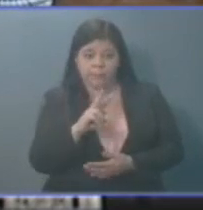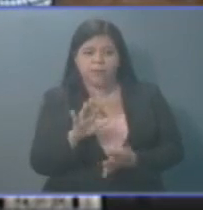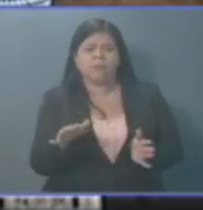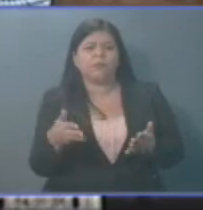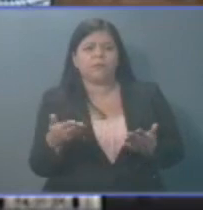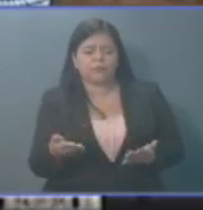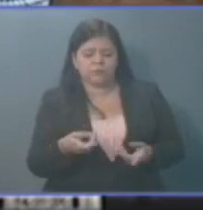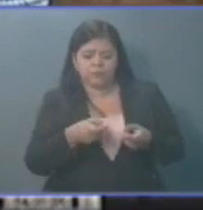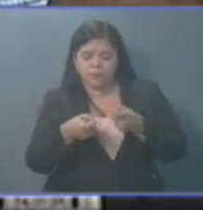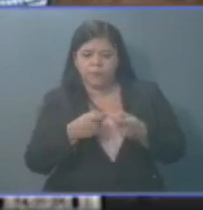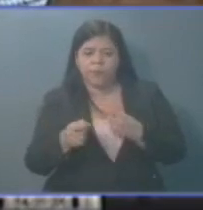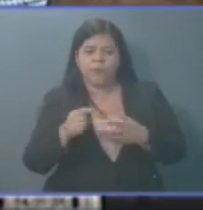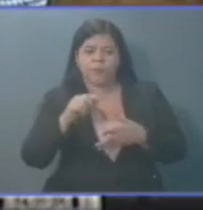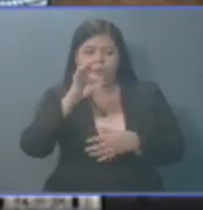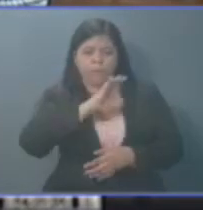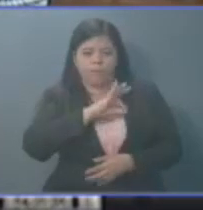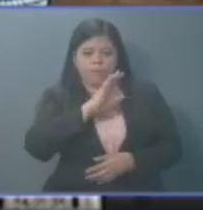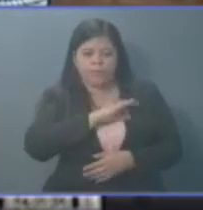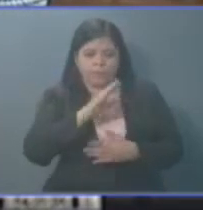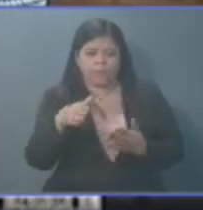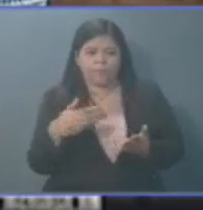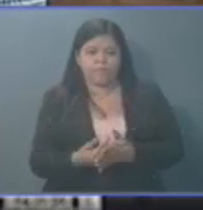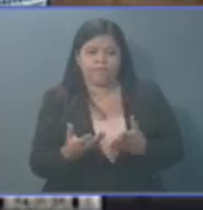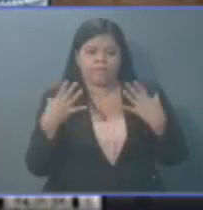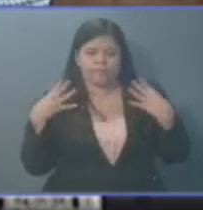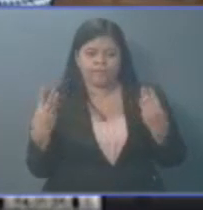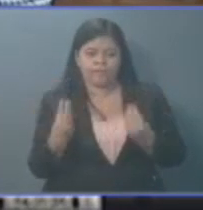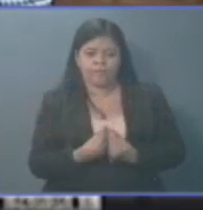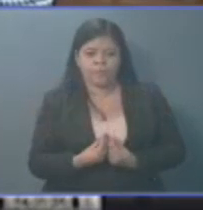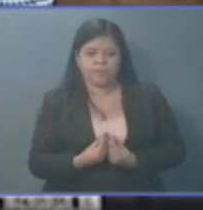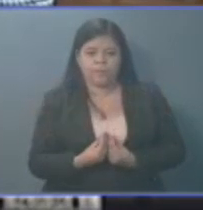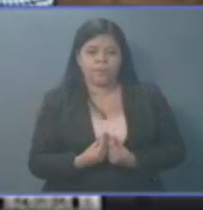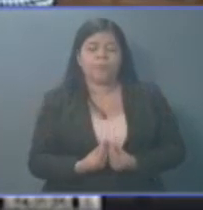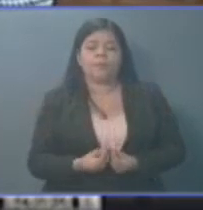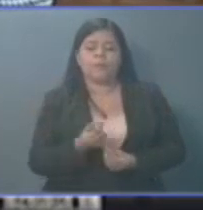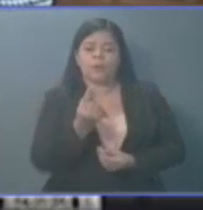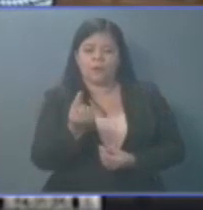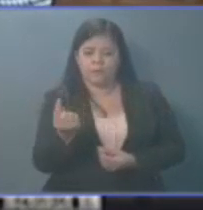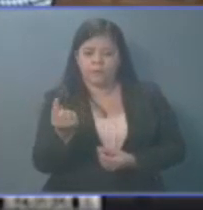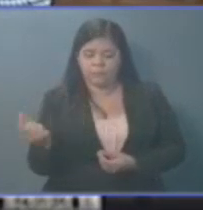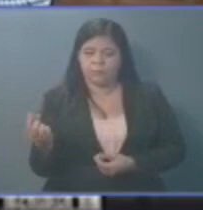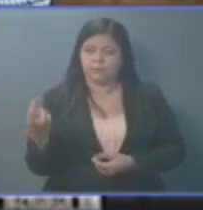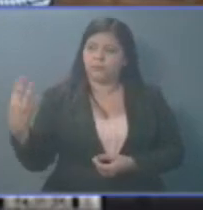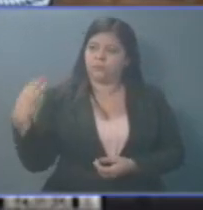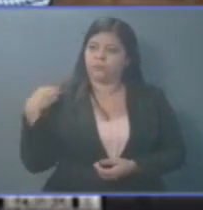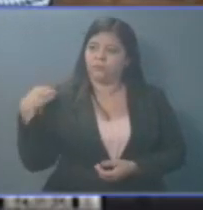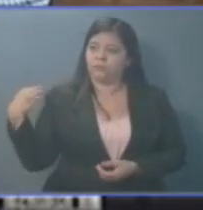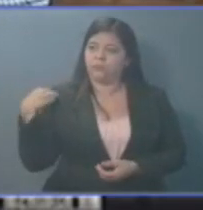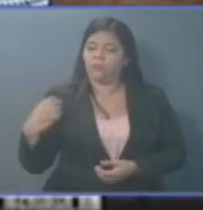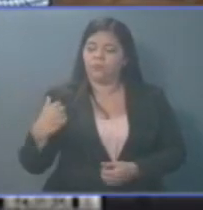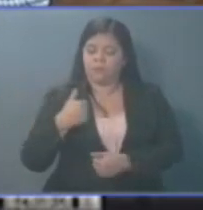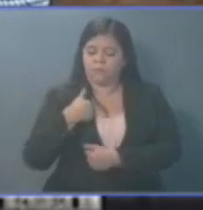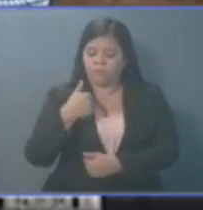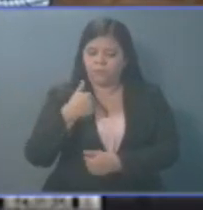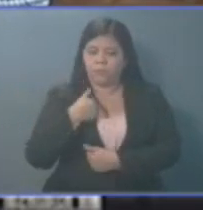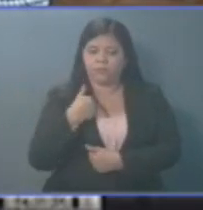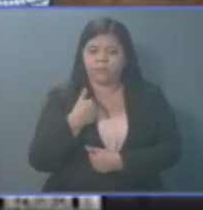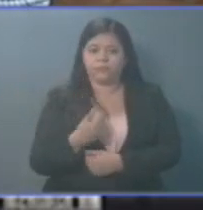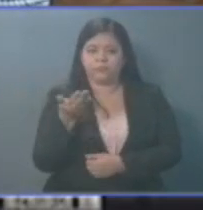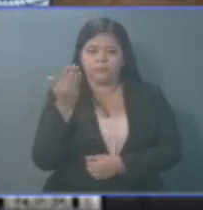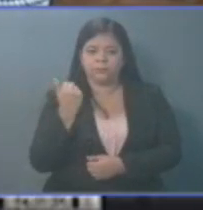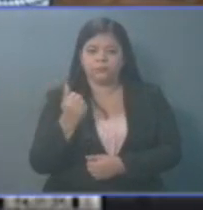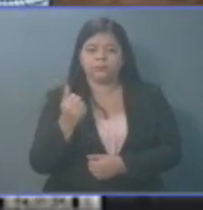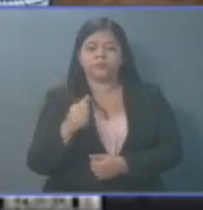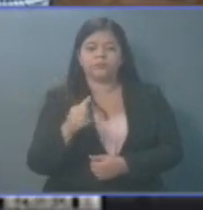para regular los beneficios y prestaciones sociales de los veteranos militares de la Fuerza Armada y excombatientes del